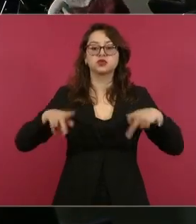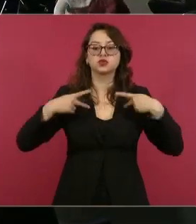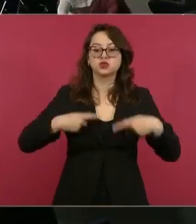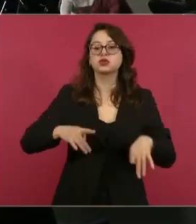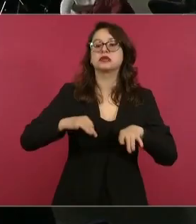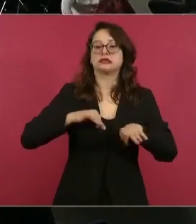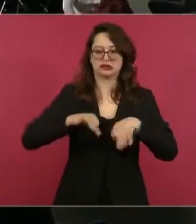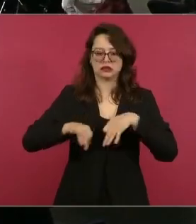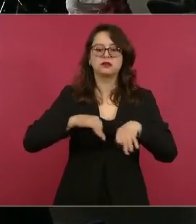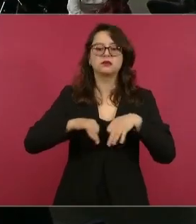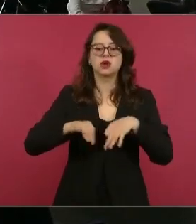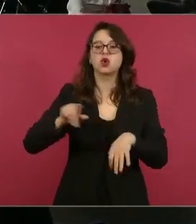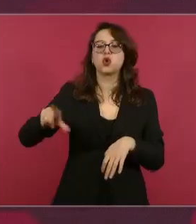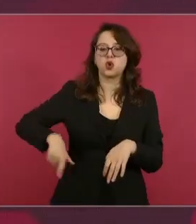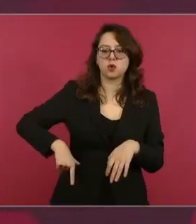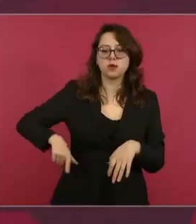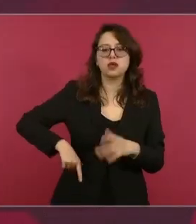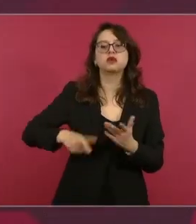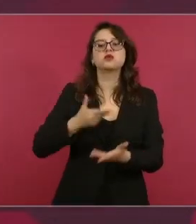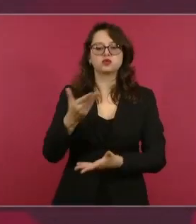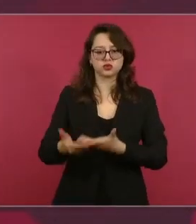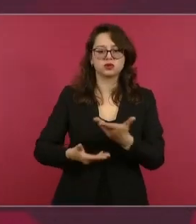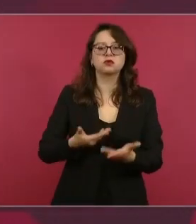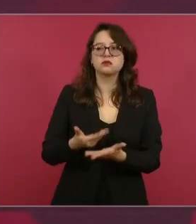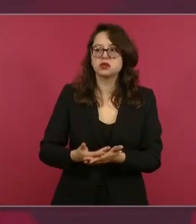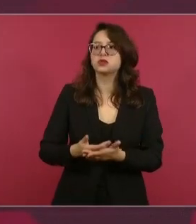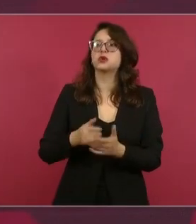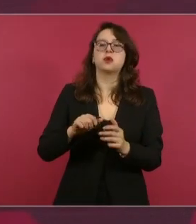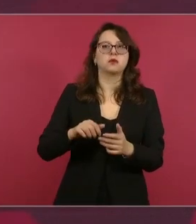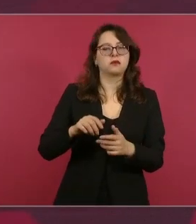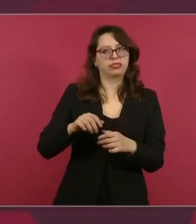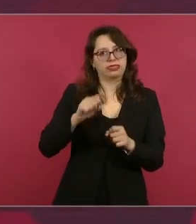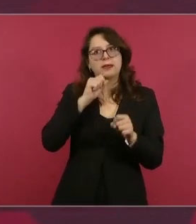sociales, trabajadores para el bienestar, técnicos,